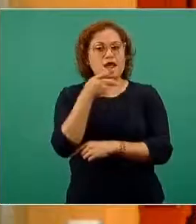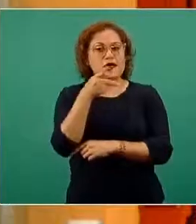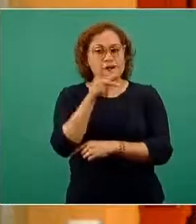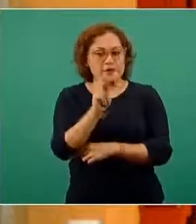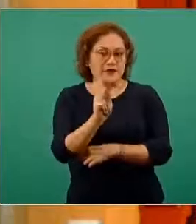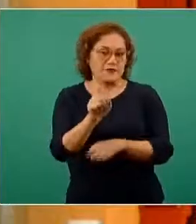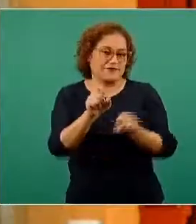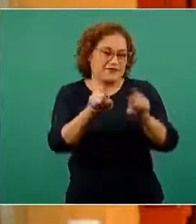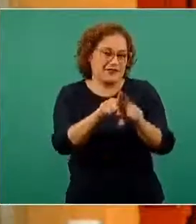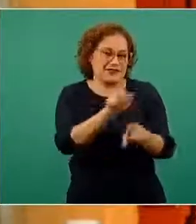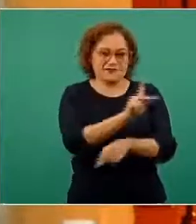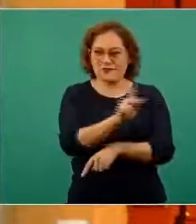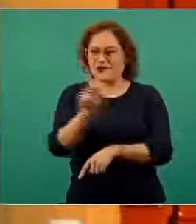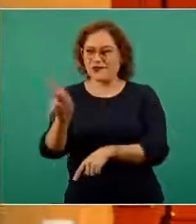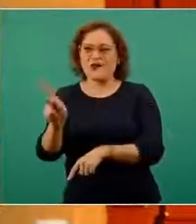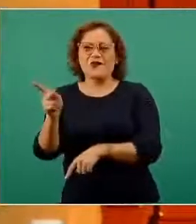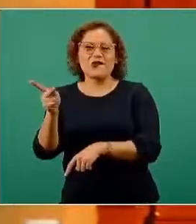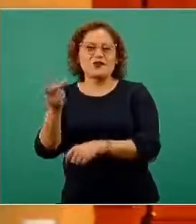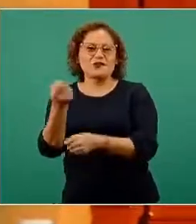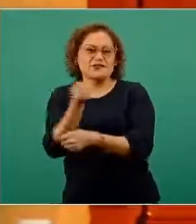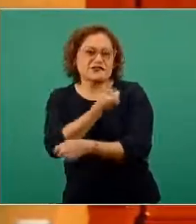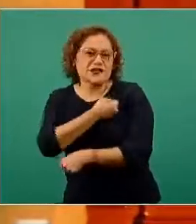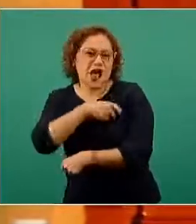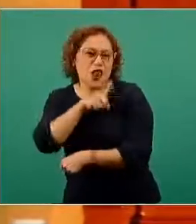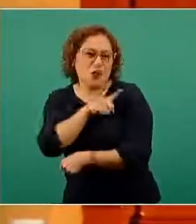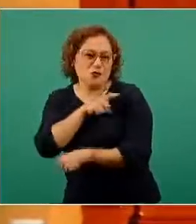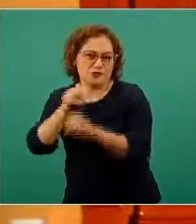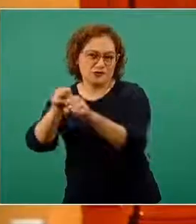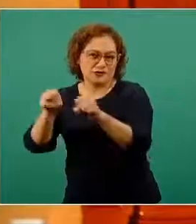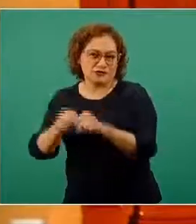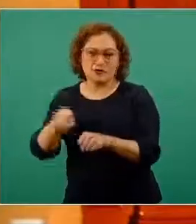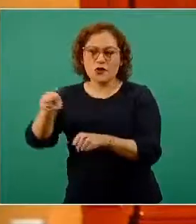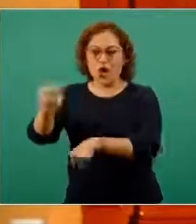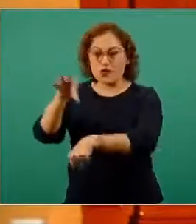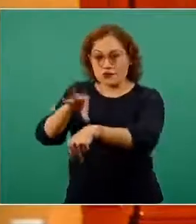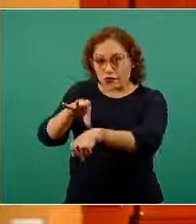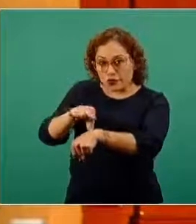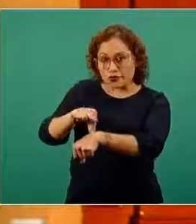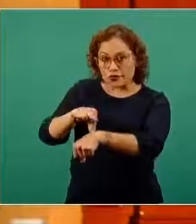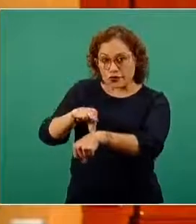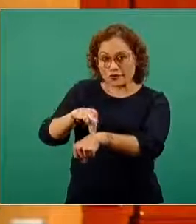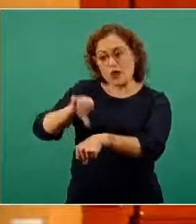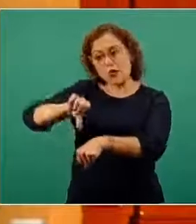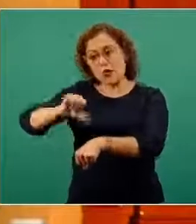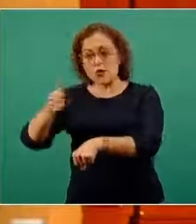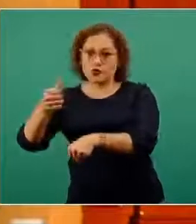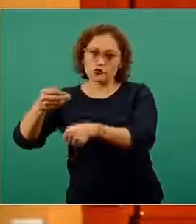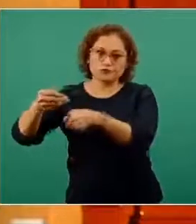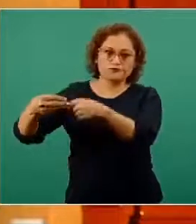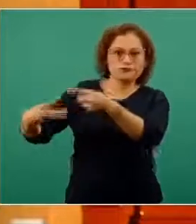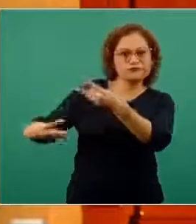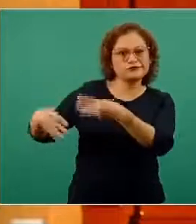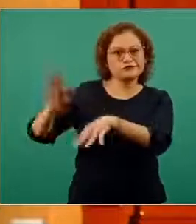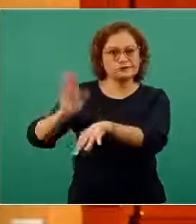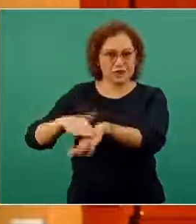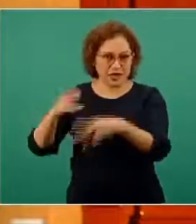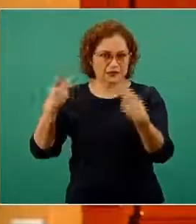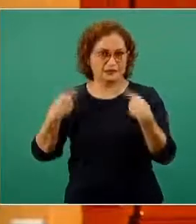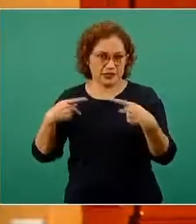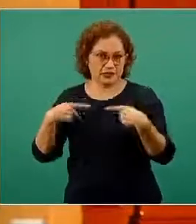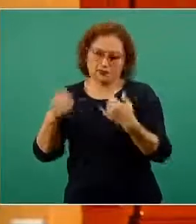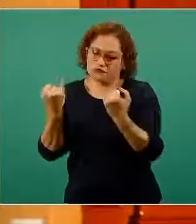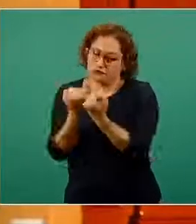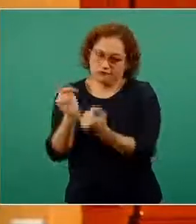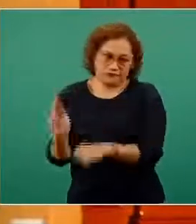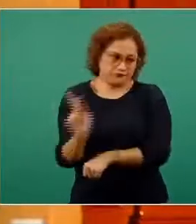solo médicas y enfermeros. Se trata aquí de un conjunto más amplio. También hay, por